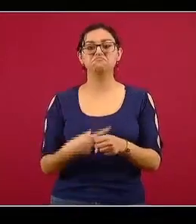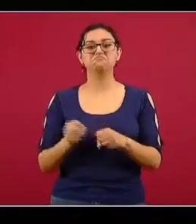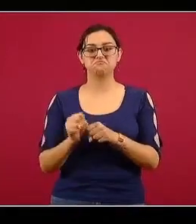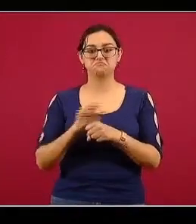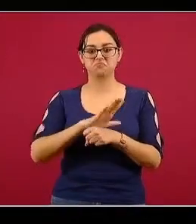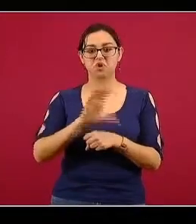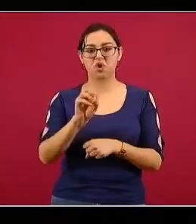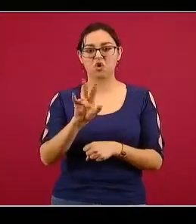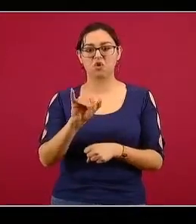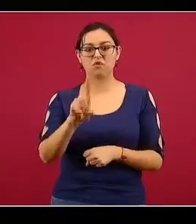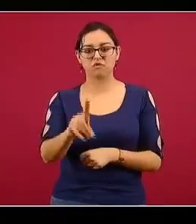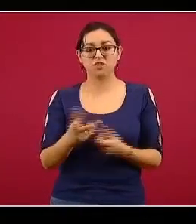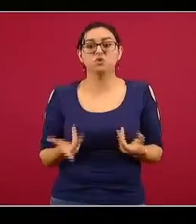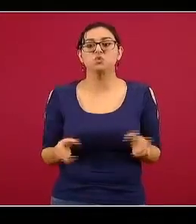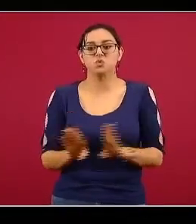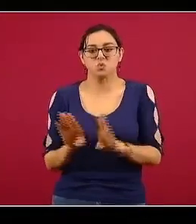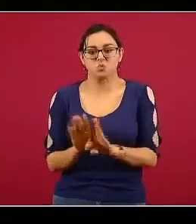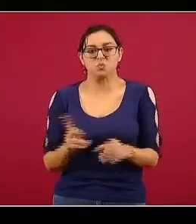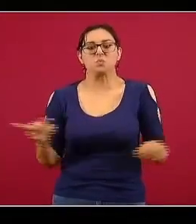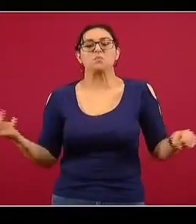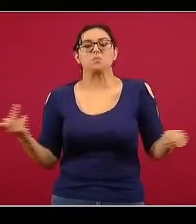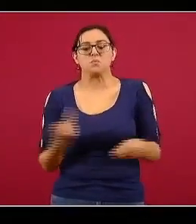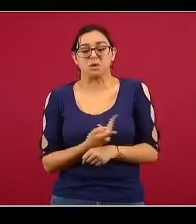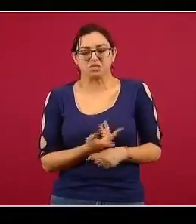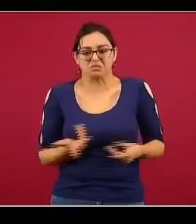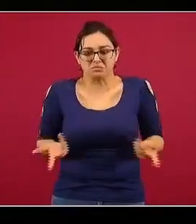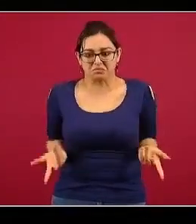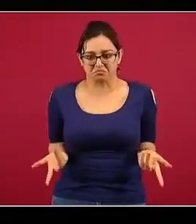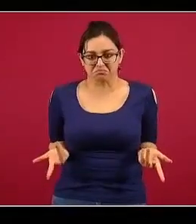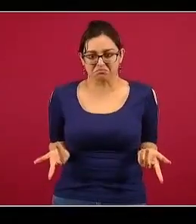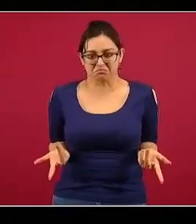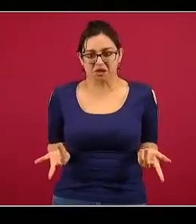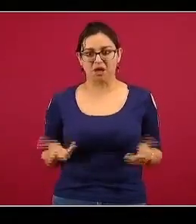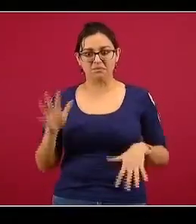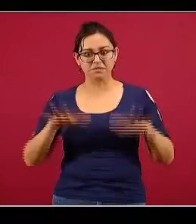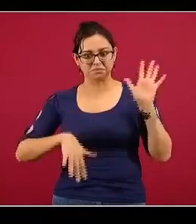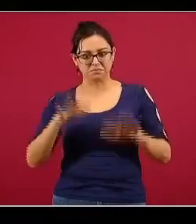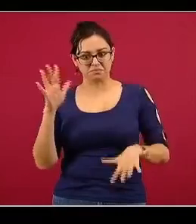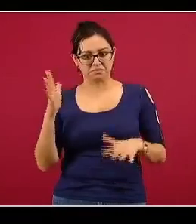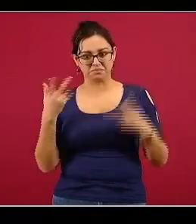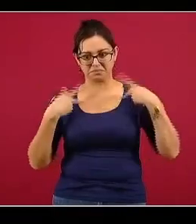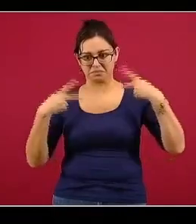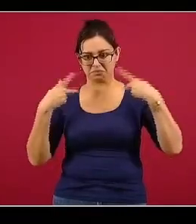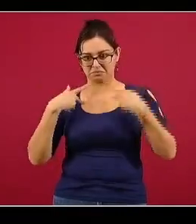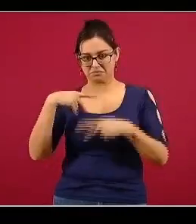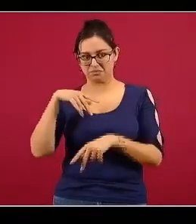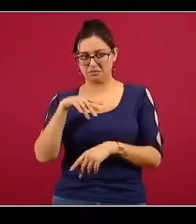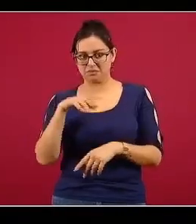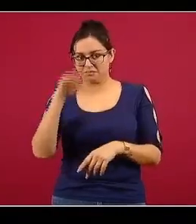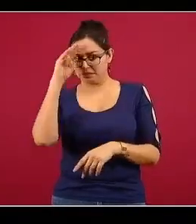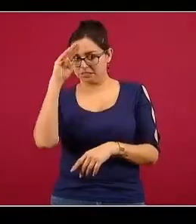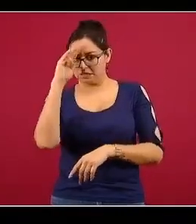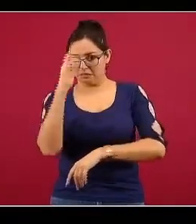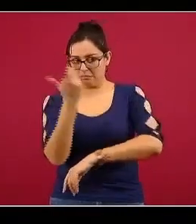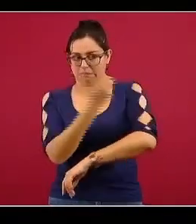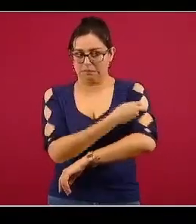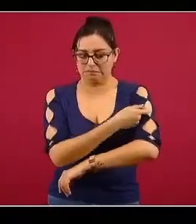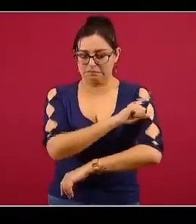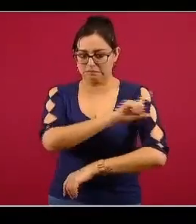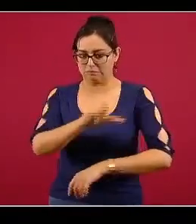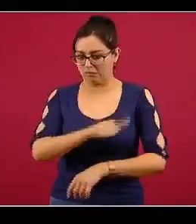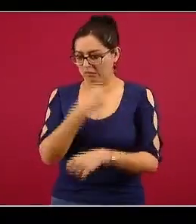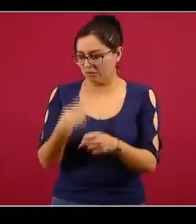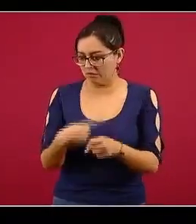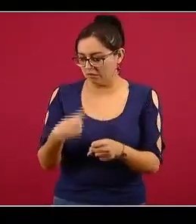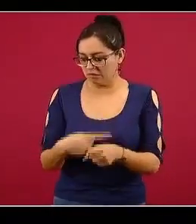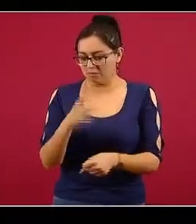tiempo tarda la vacuna en reaccionar? ¿Cómo es esta cuestión para que la gente, pues ahora sí que no le tenga miedo a la misma? Y esto también viene un poco en